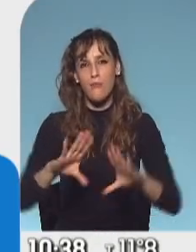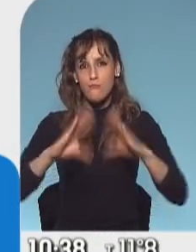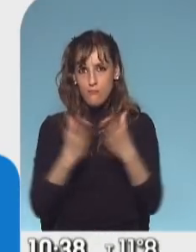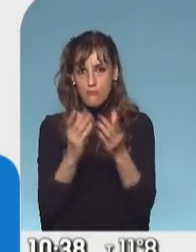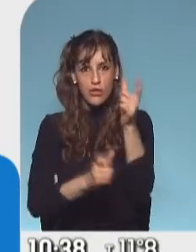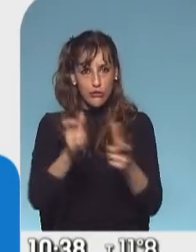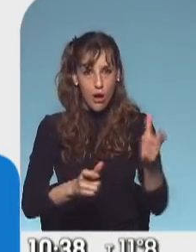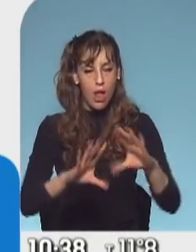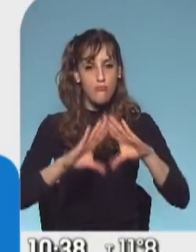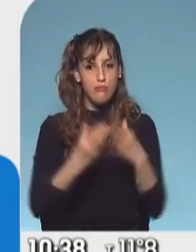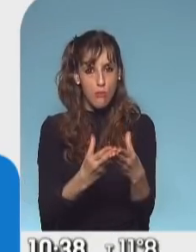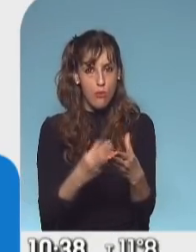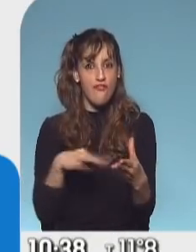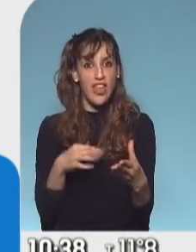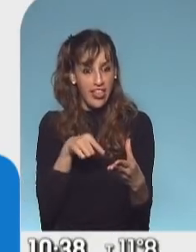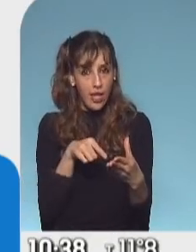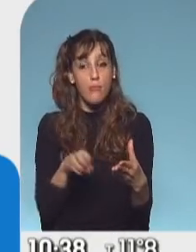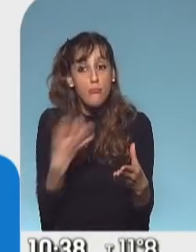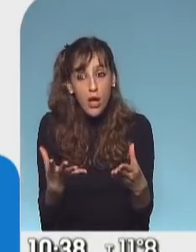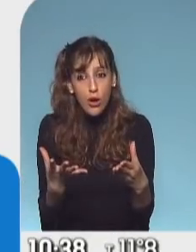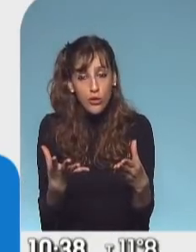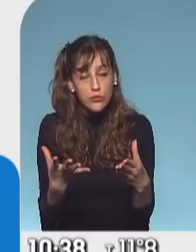se volvió mejor.